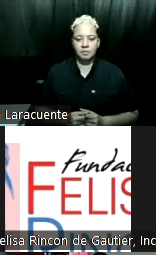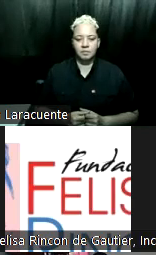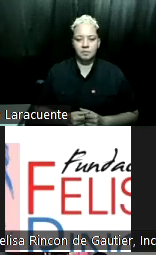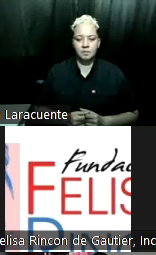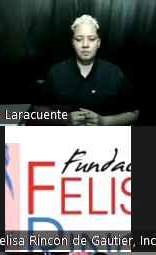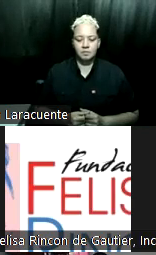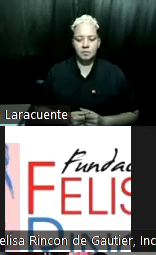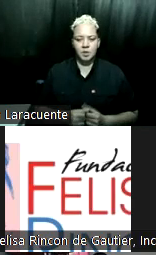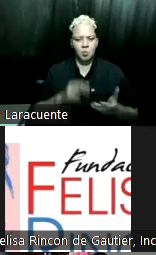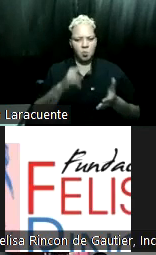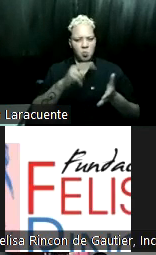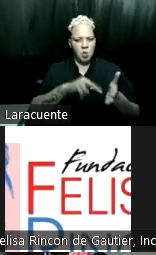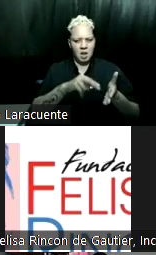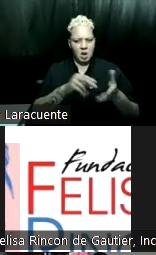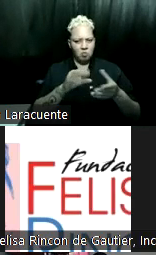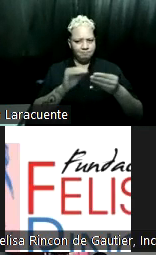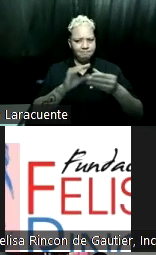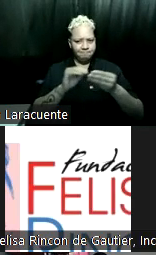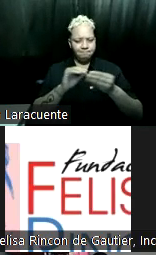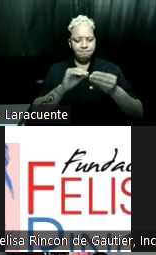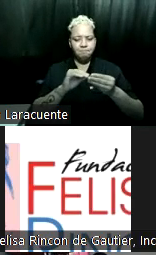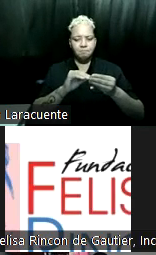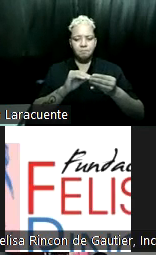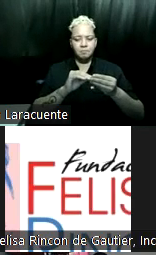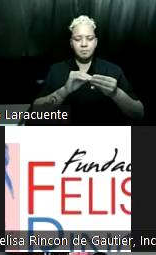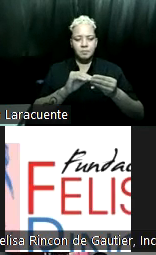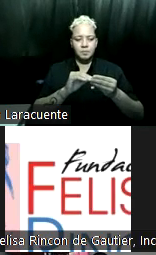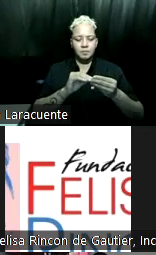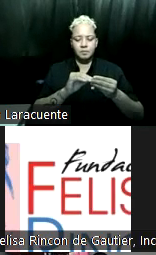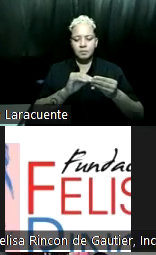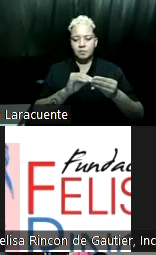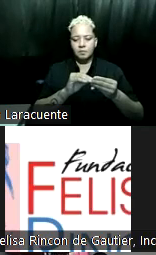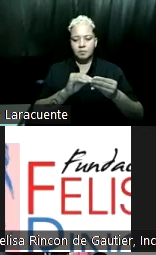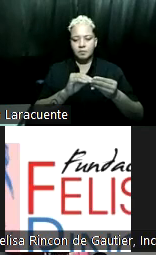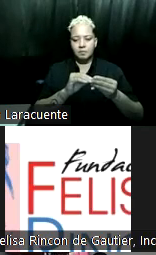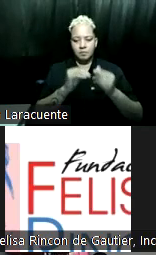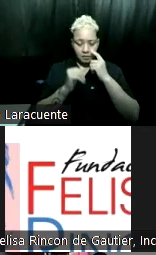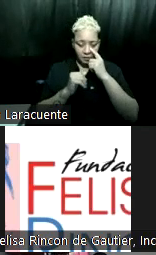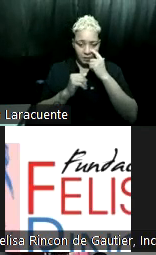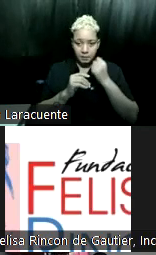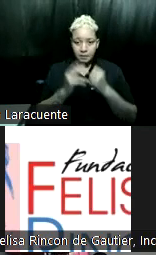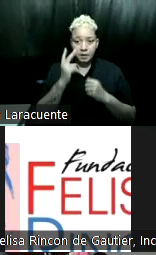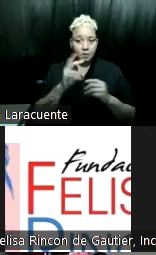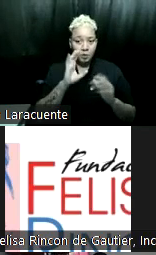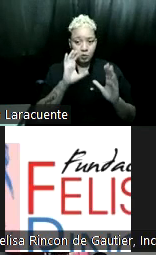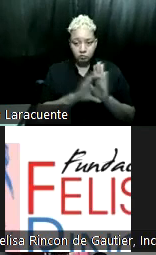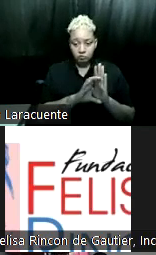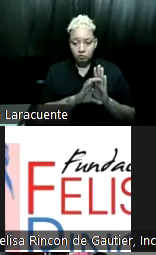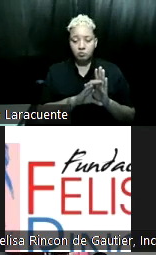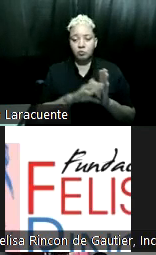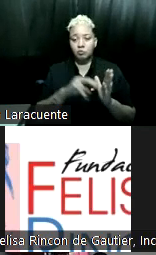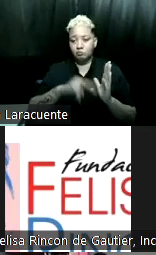un narrativo. Voy a pasar pues unas imágenes mientras